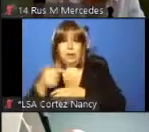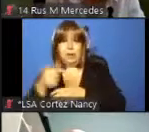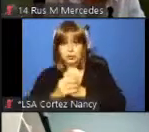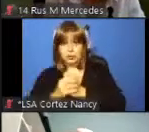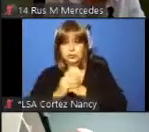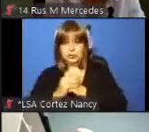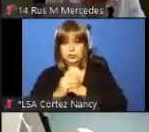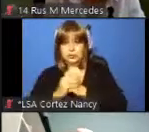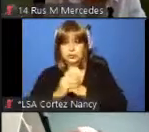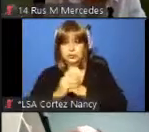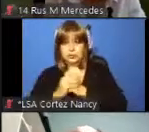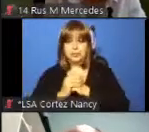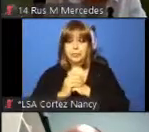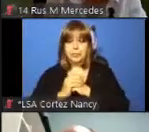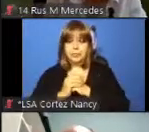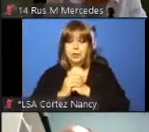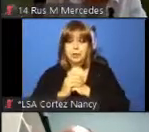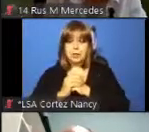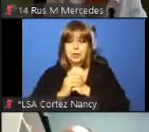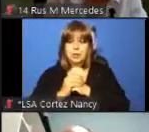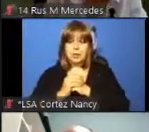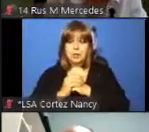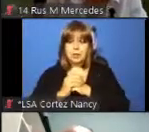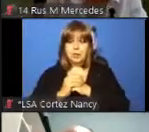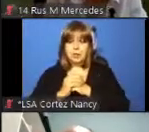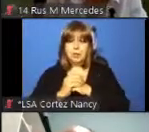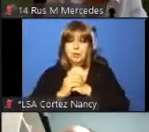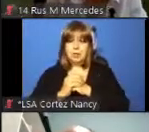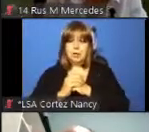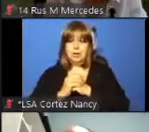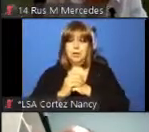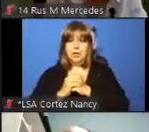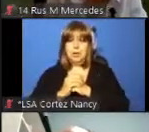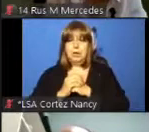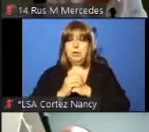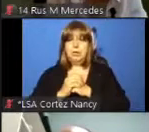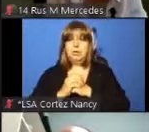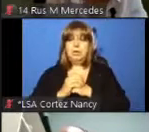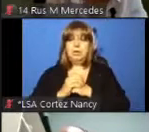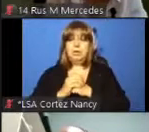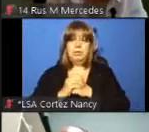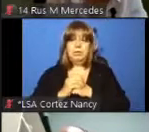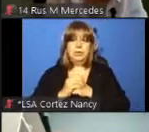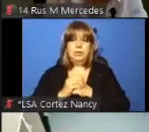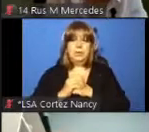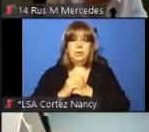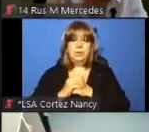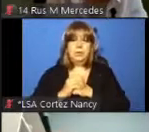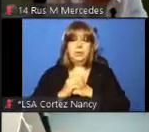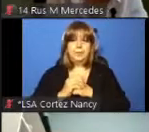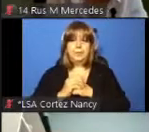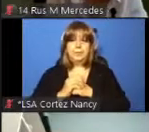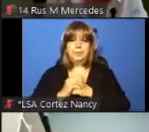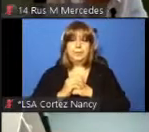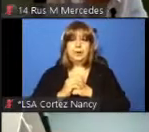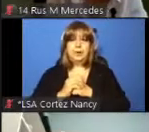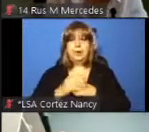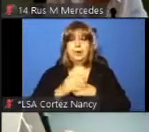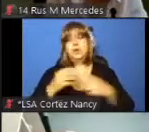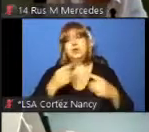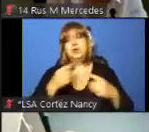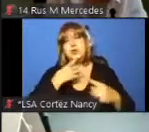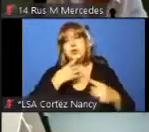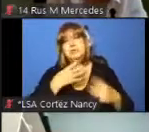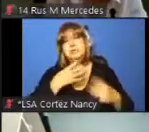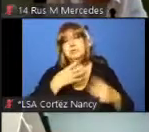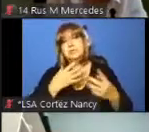digo que es una arista importante para discutir porque quiero que se entienda que se está discutiendo otra cosa también